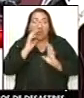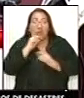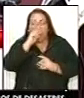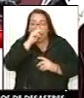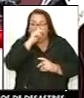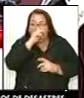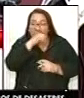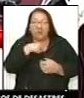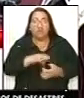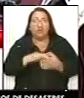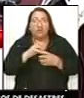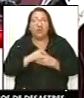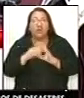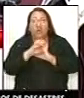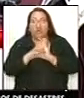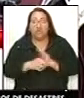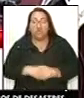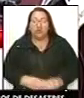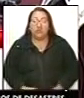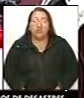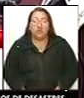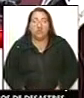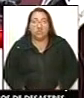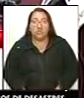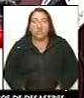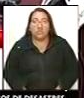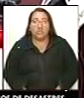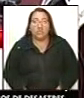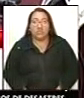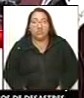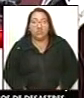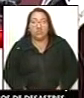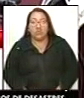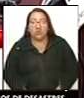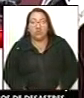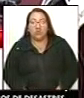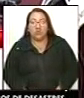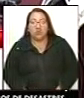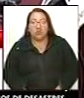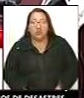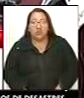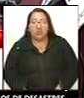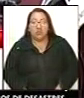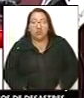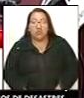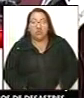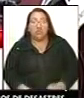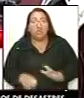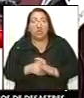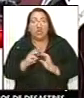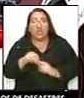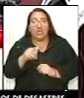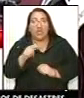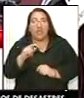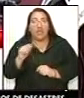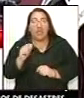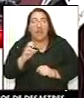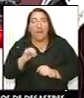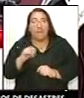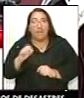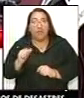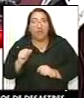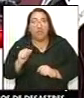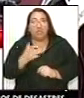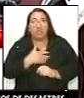tenían especialistas en constitución y hacíamos como una especie de fair play. Por ejemplo, Natalia Amprimo presidió la Comisión de